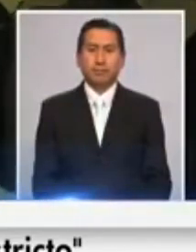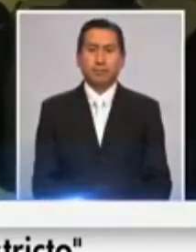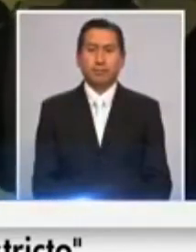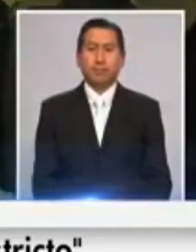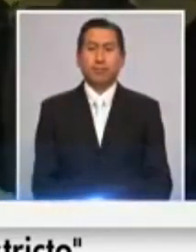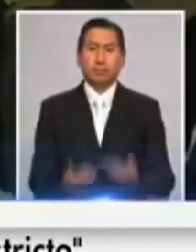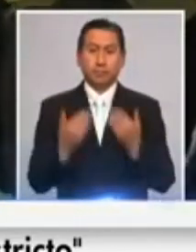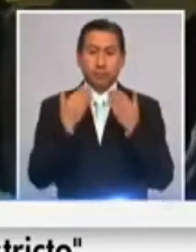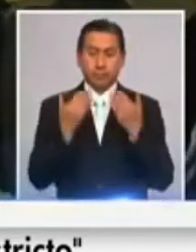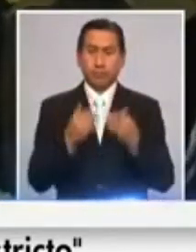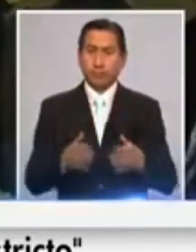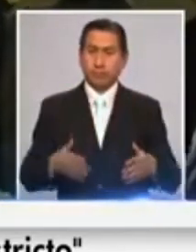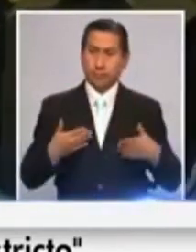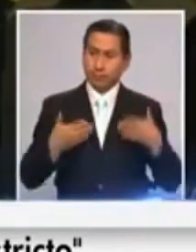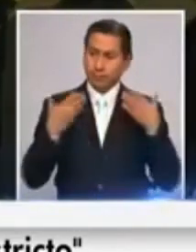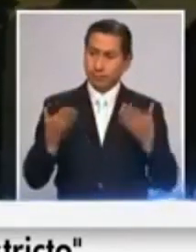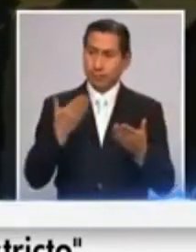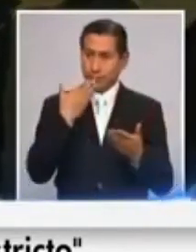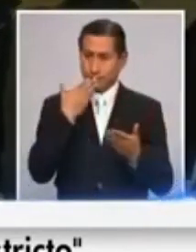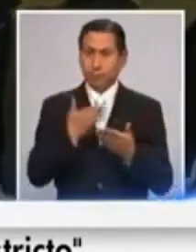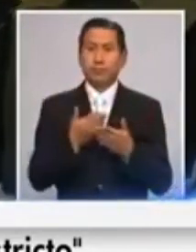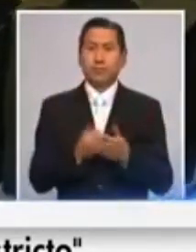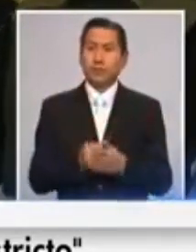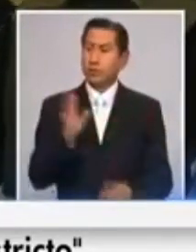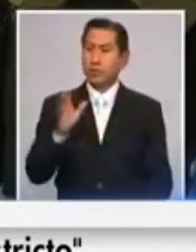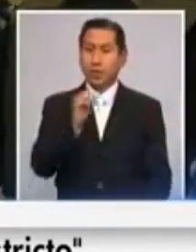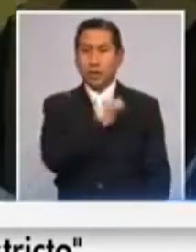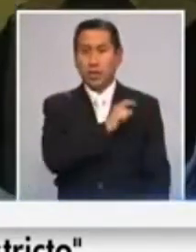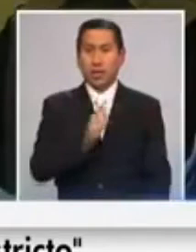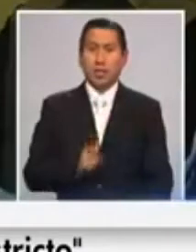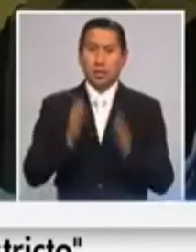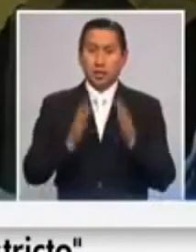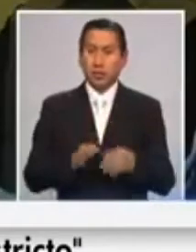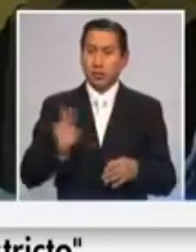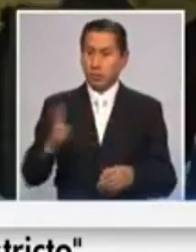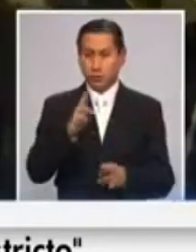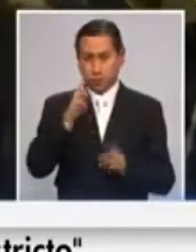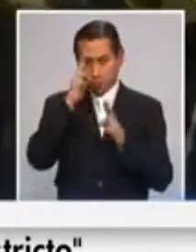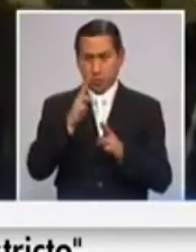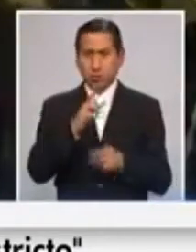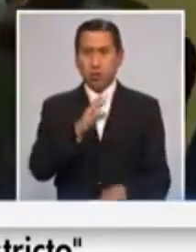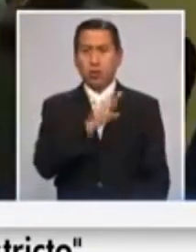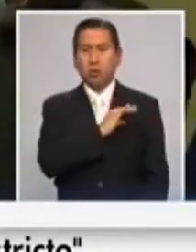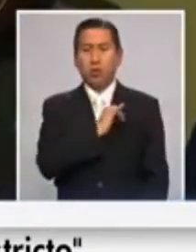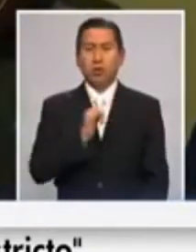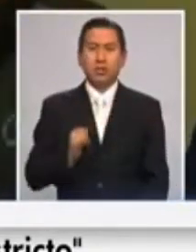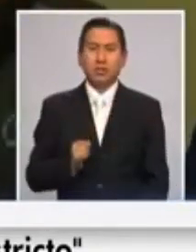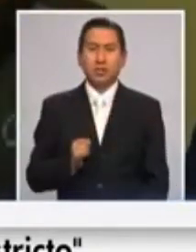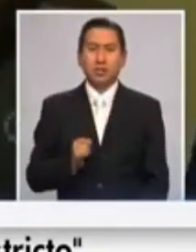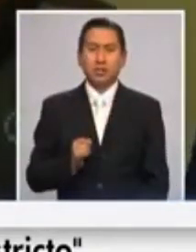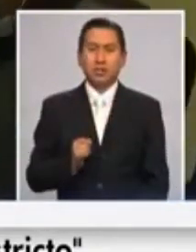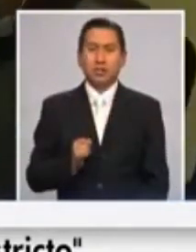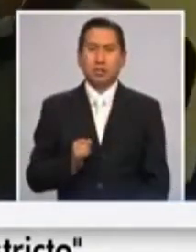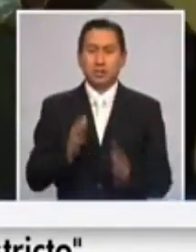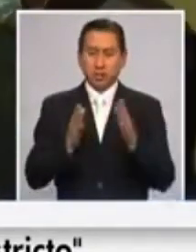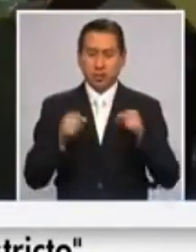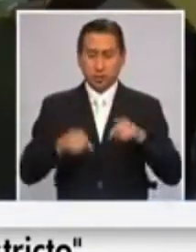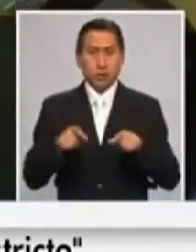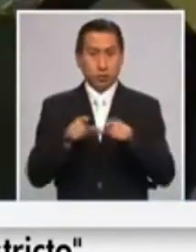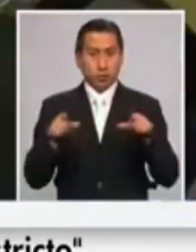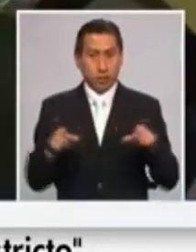Agradecer y felicitar al alcalde y a los honorables concejales de Patacamaya.